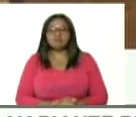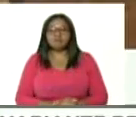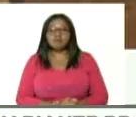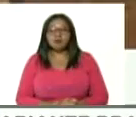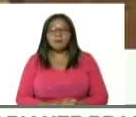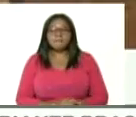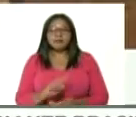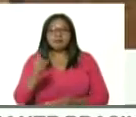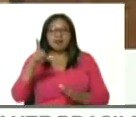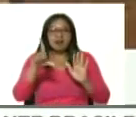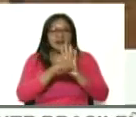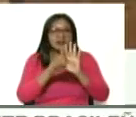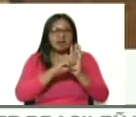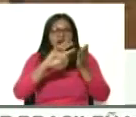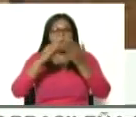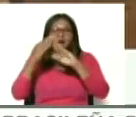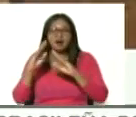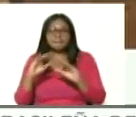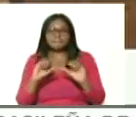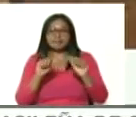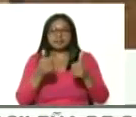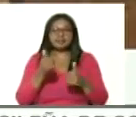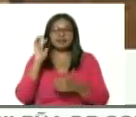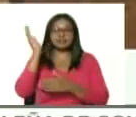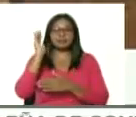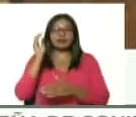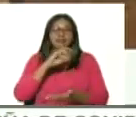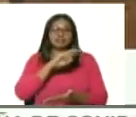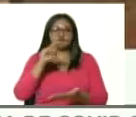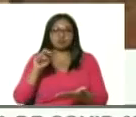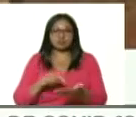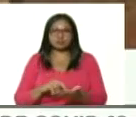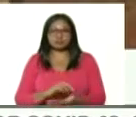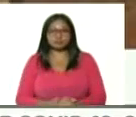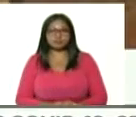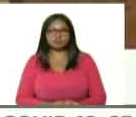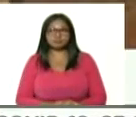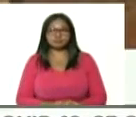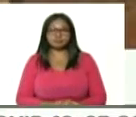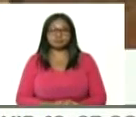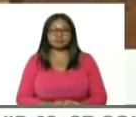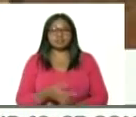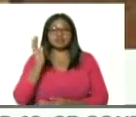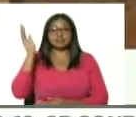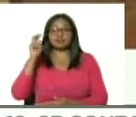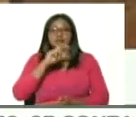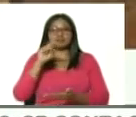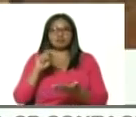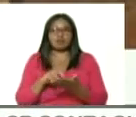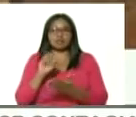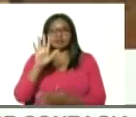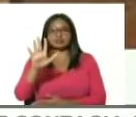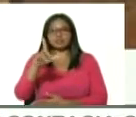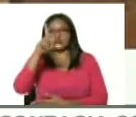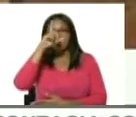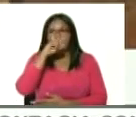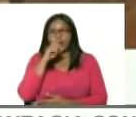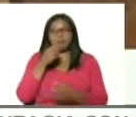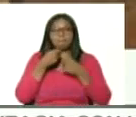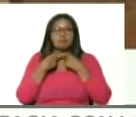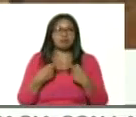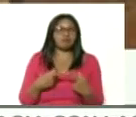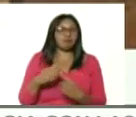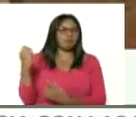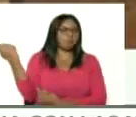comunera que entra a la nueva Asamblea Nacional. La Asamblea Nacional estuvo 5 años conspirando, perdiendo el tiempo,